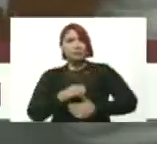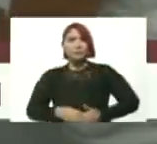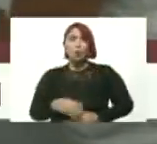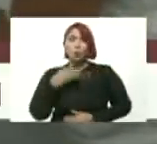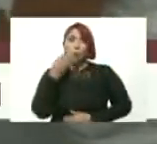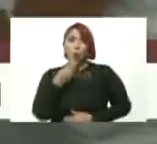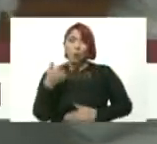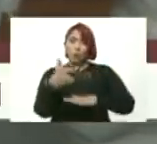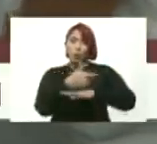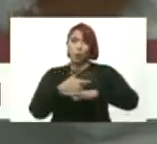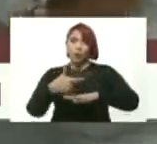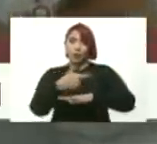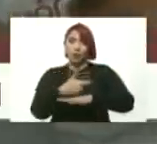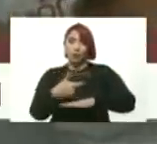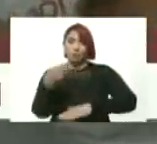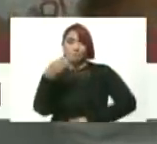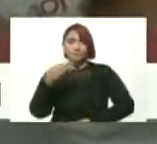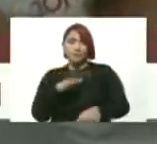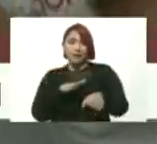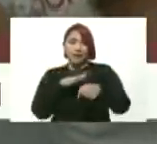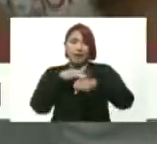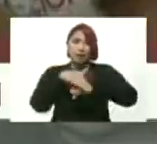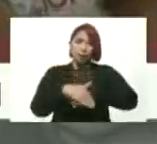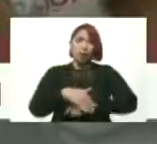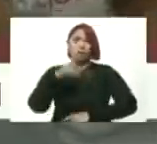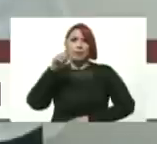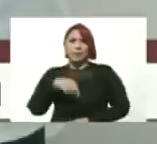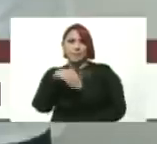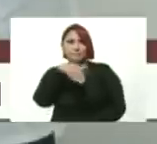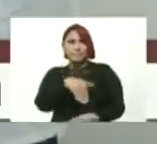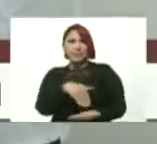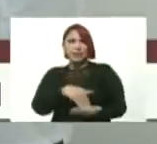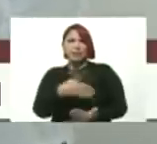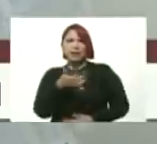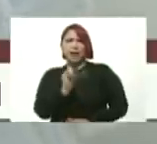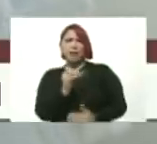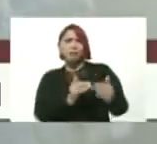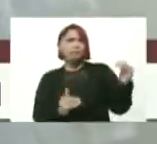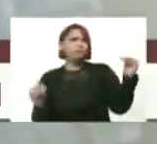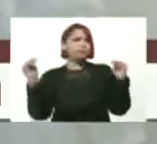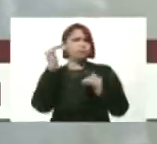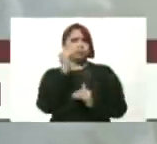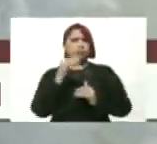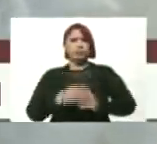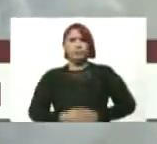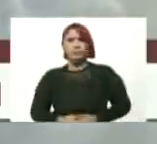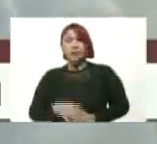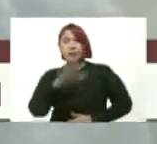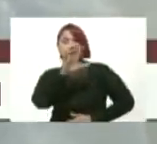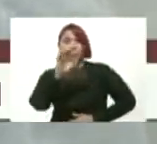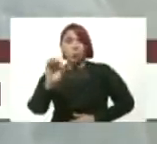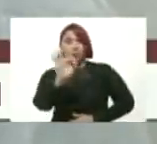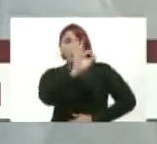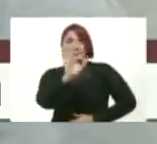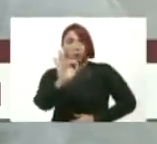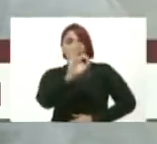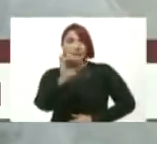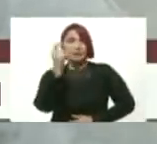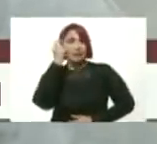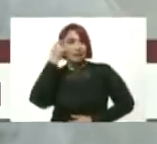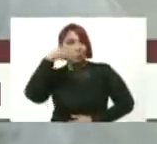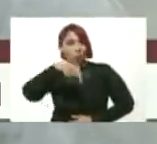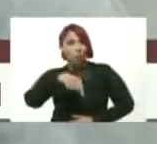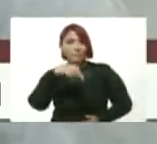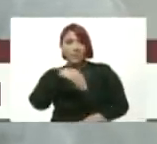gobernador héctor rodríguez porque además miranda está por encima del hito del 50 por ciento al día de hoy